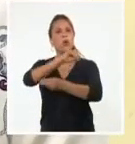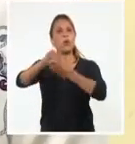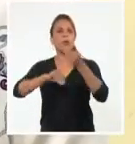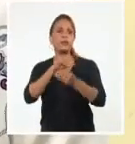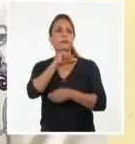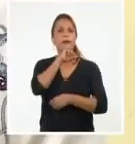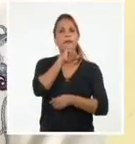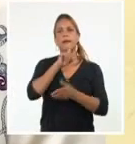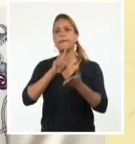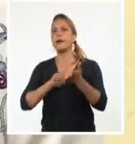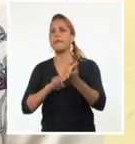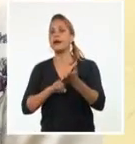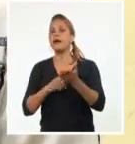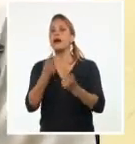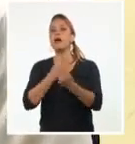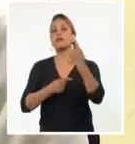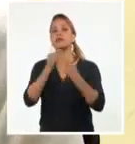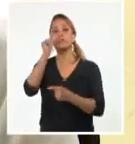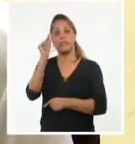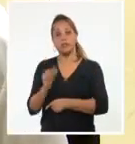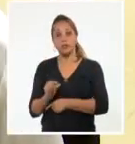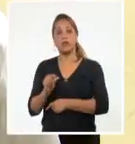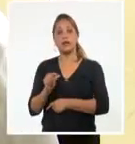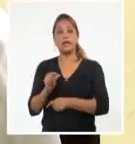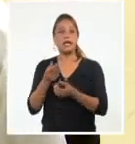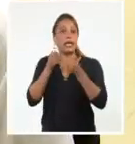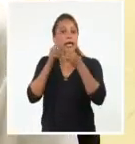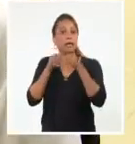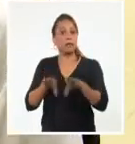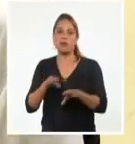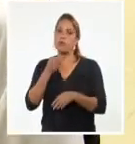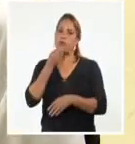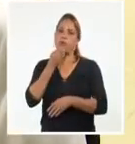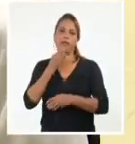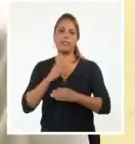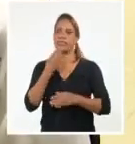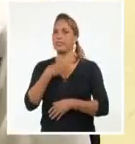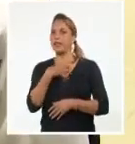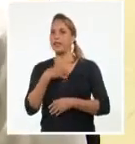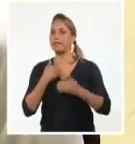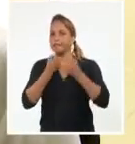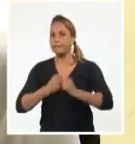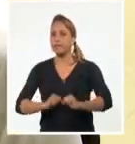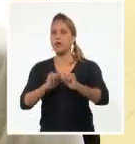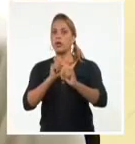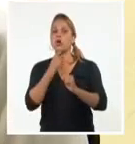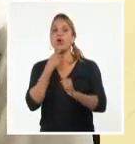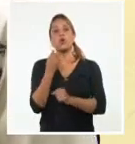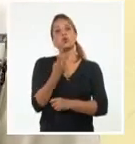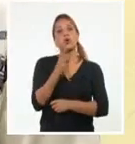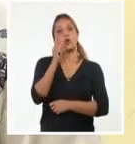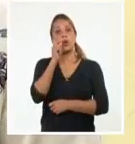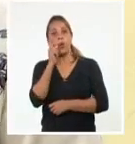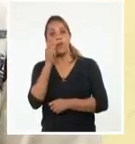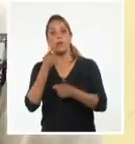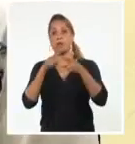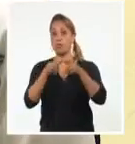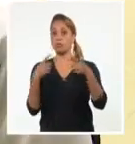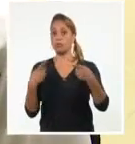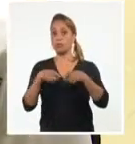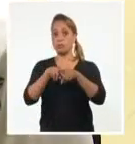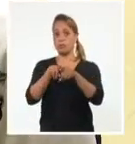y padres a personas que naturalmente no pudieran serlo. Dos personas, dos hombres unidos,